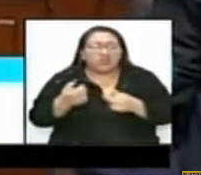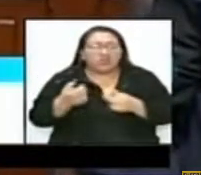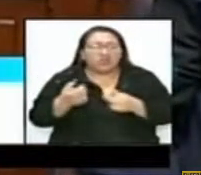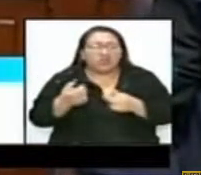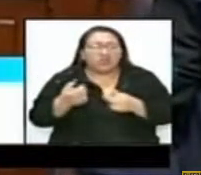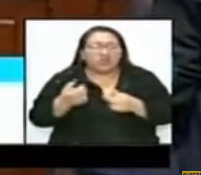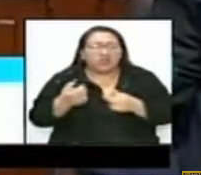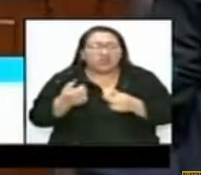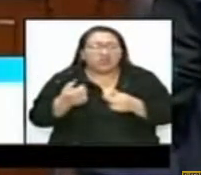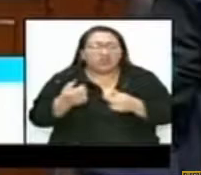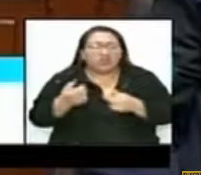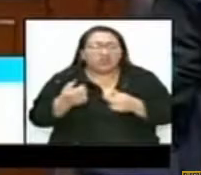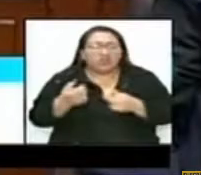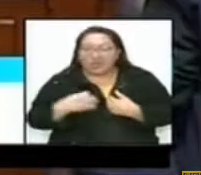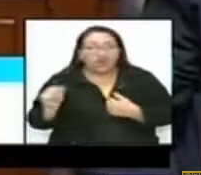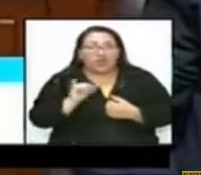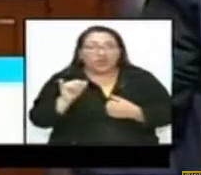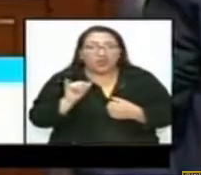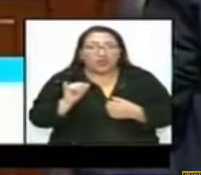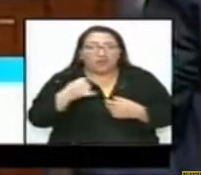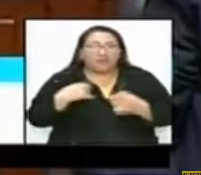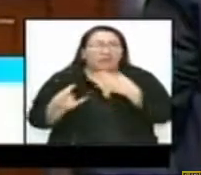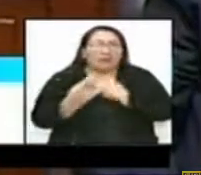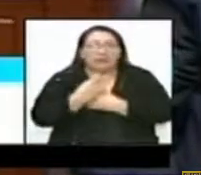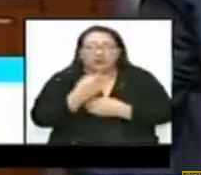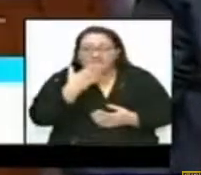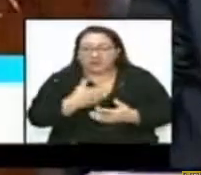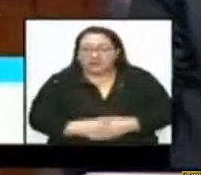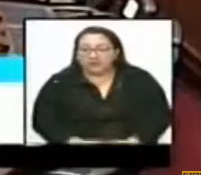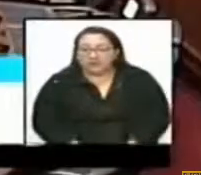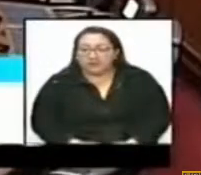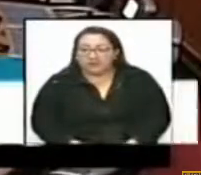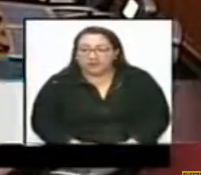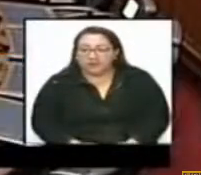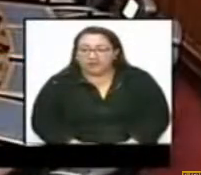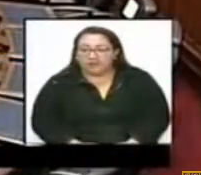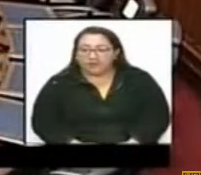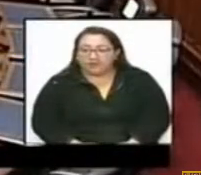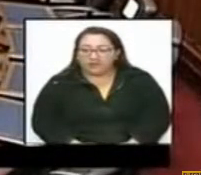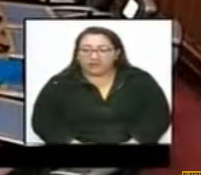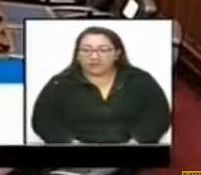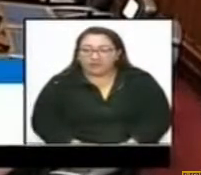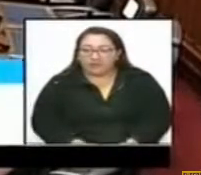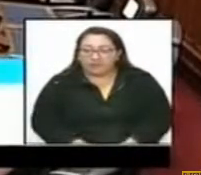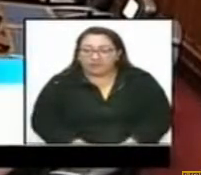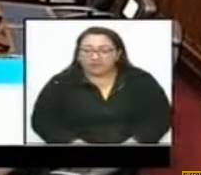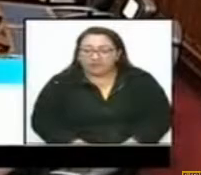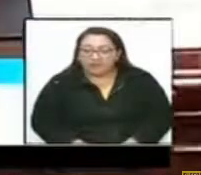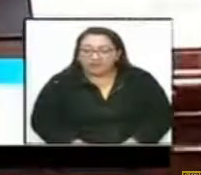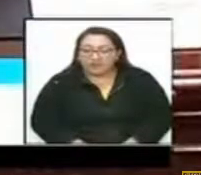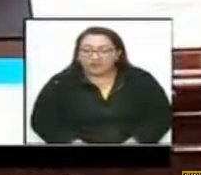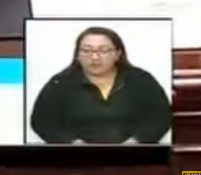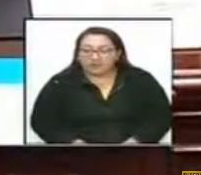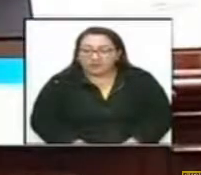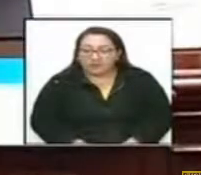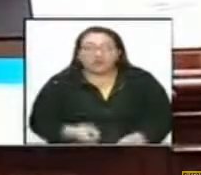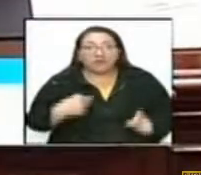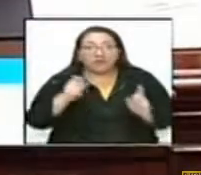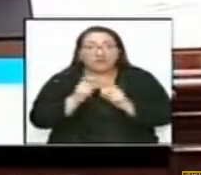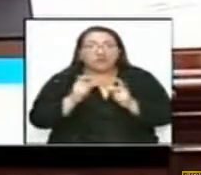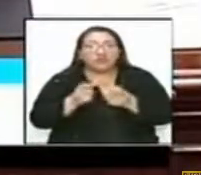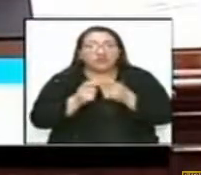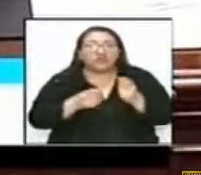para que se nos respete y no para que se nos tratan y si muchas gracias tiene la palabra el congresista